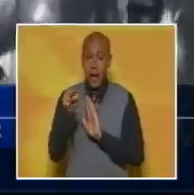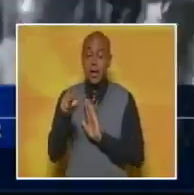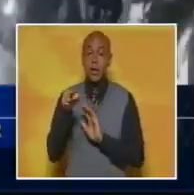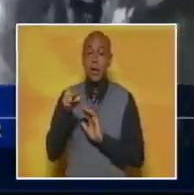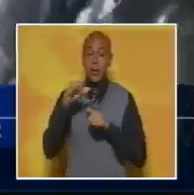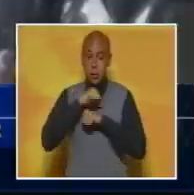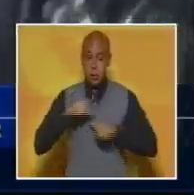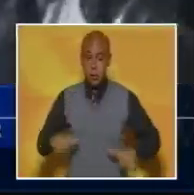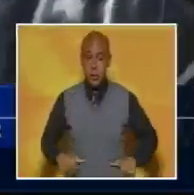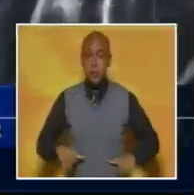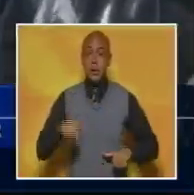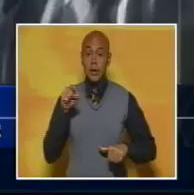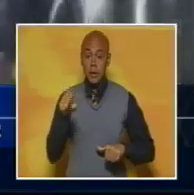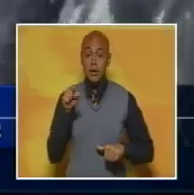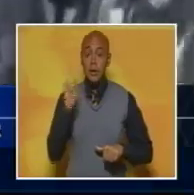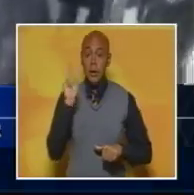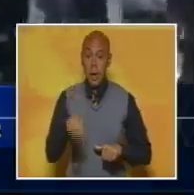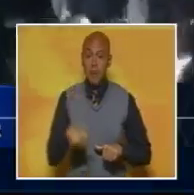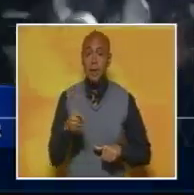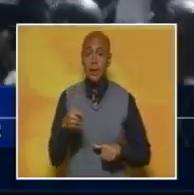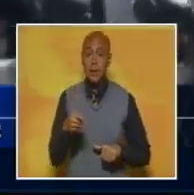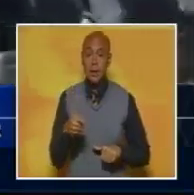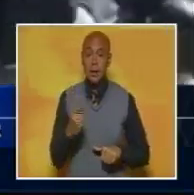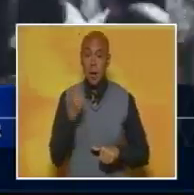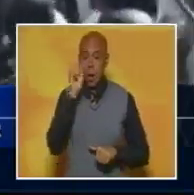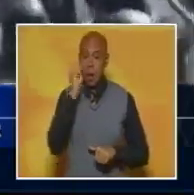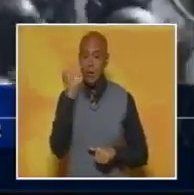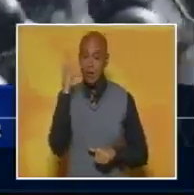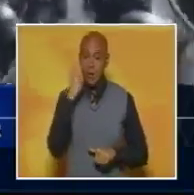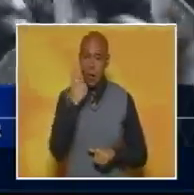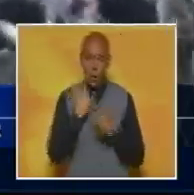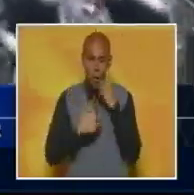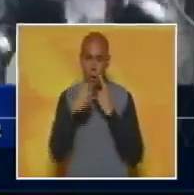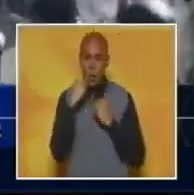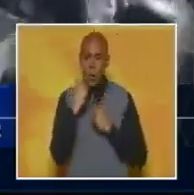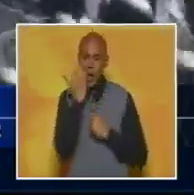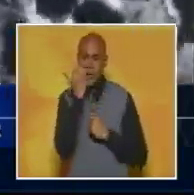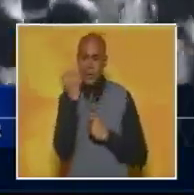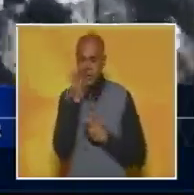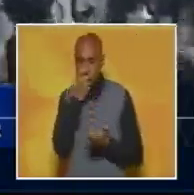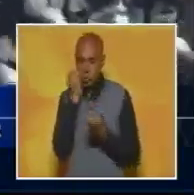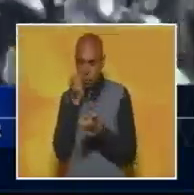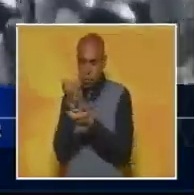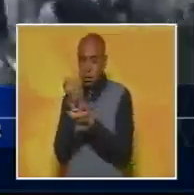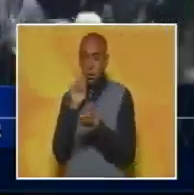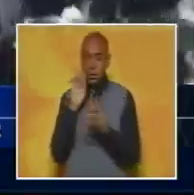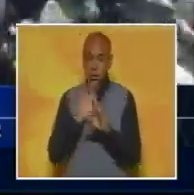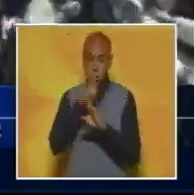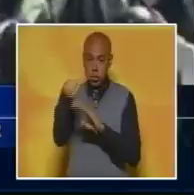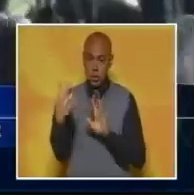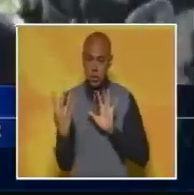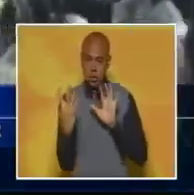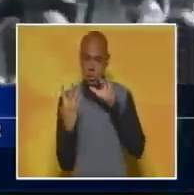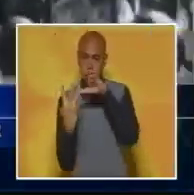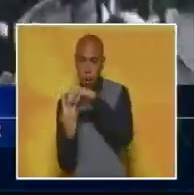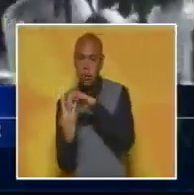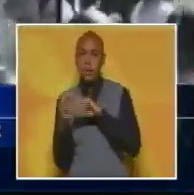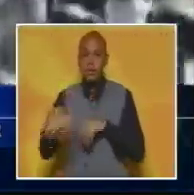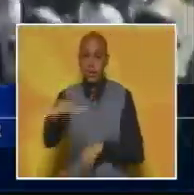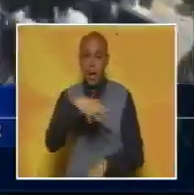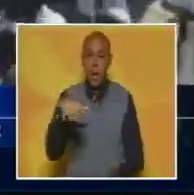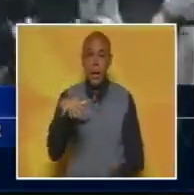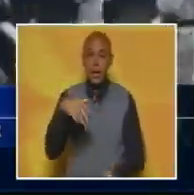que incluso roció con gases lacrimógenos a los migrantes, ocurrió en la carretera del municipio de Frontera Hidalgo